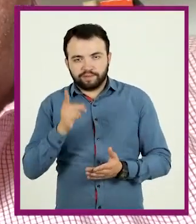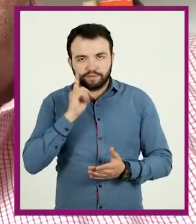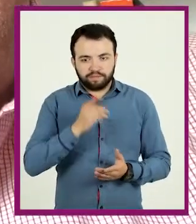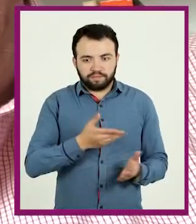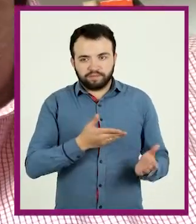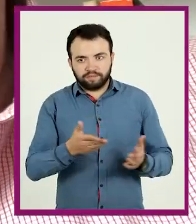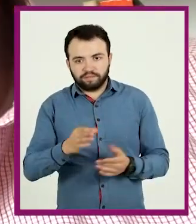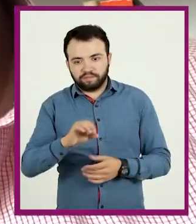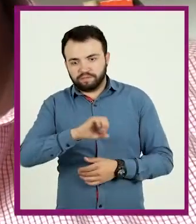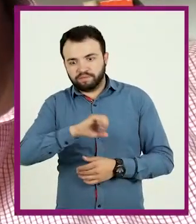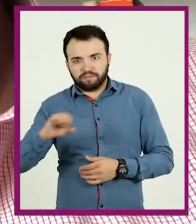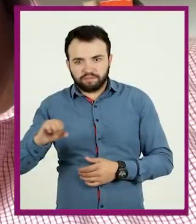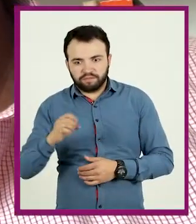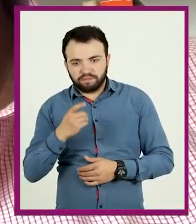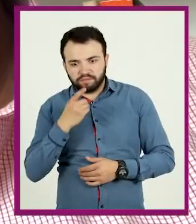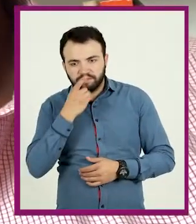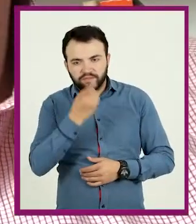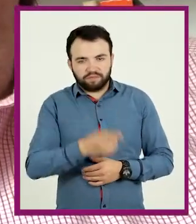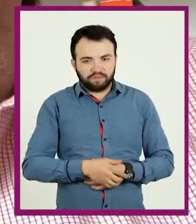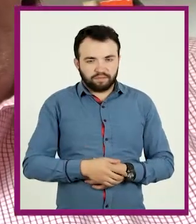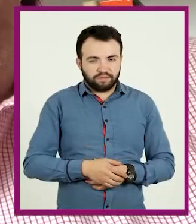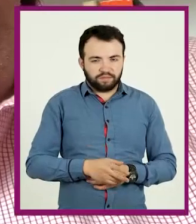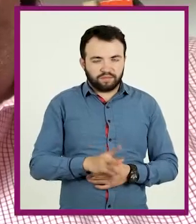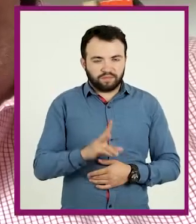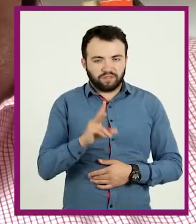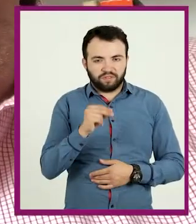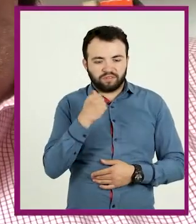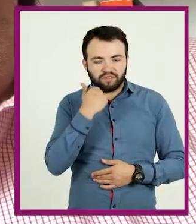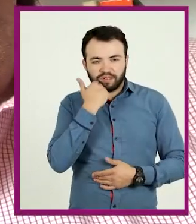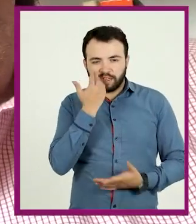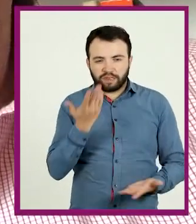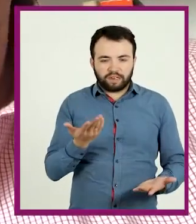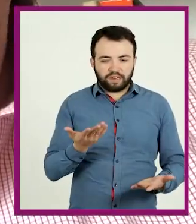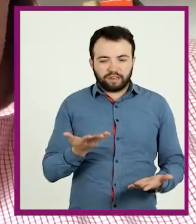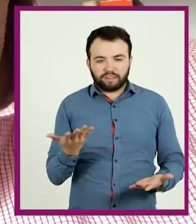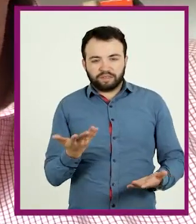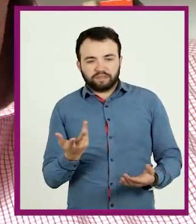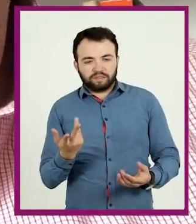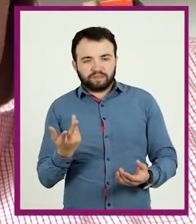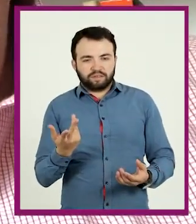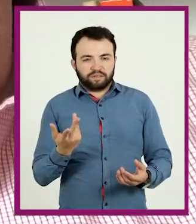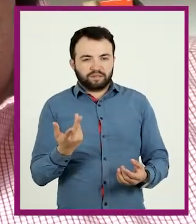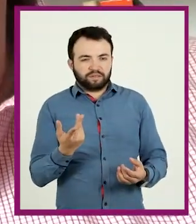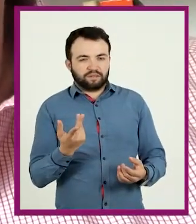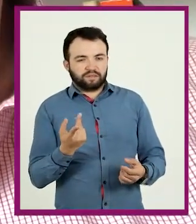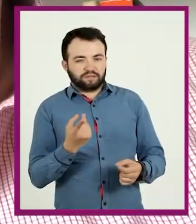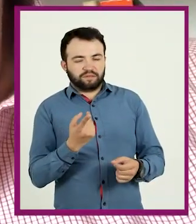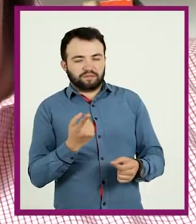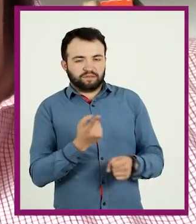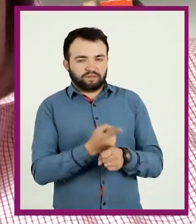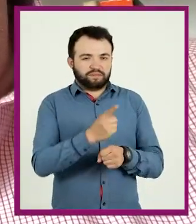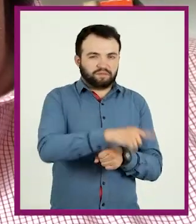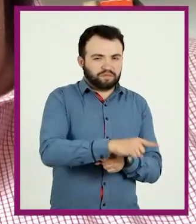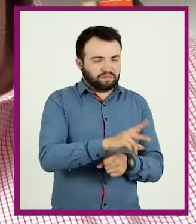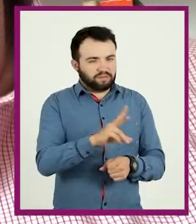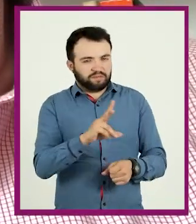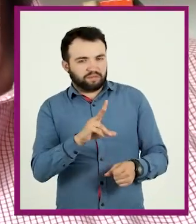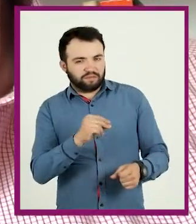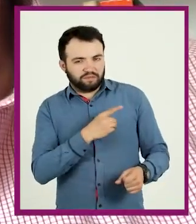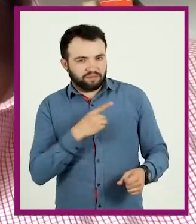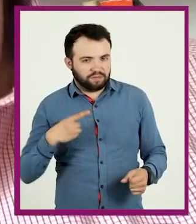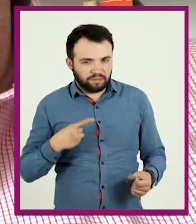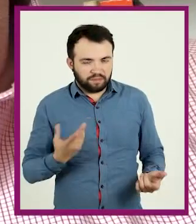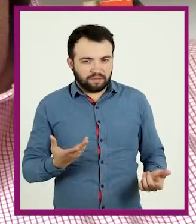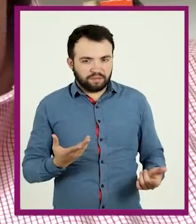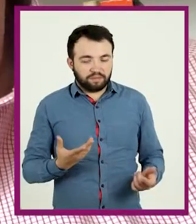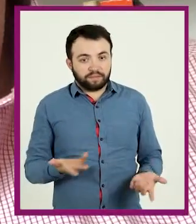de Bagatelle. «No quieras pasarte de listo». Los caminos del Bois estaban